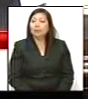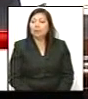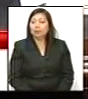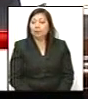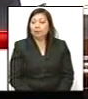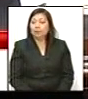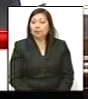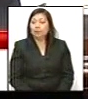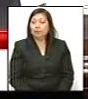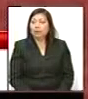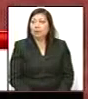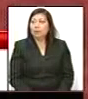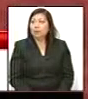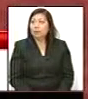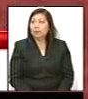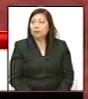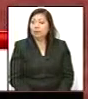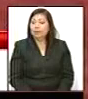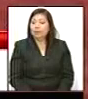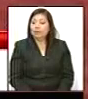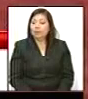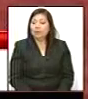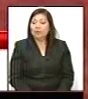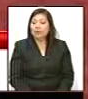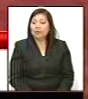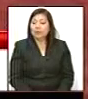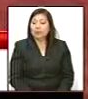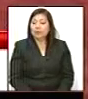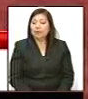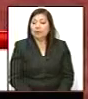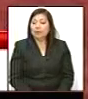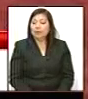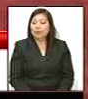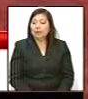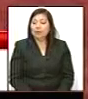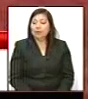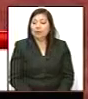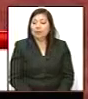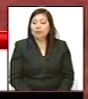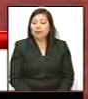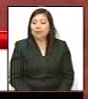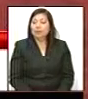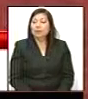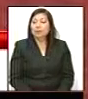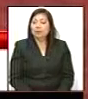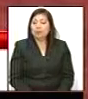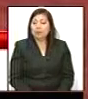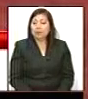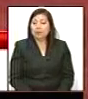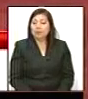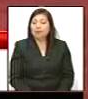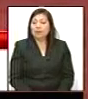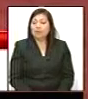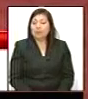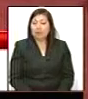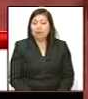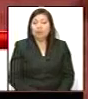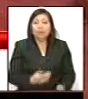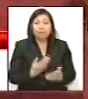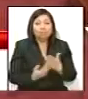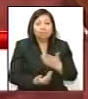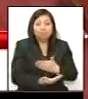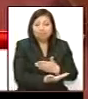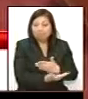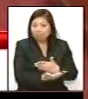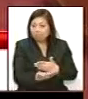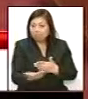Gracias. Gracias, presidente. Muy buenos días.